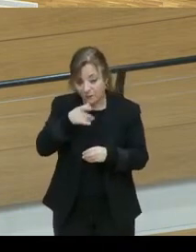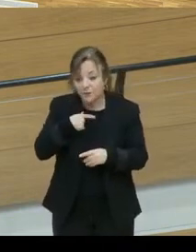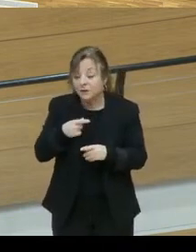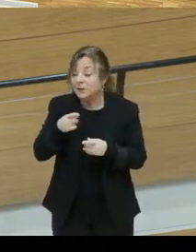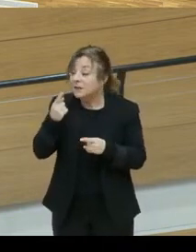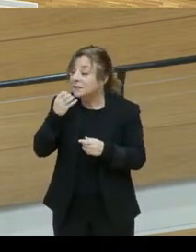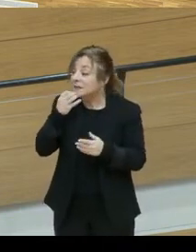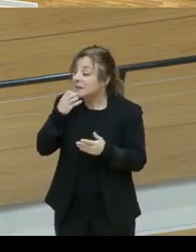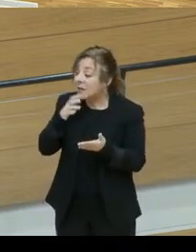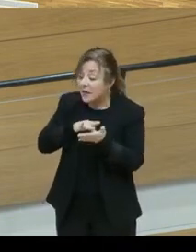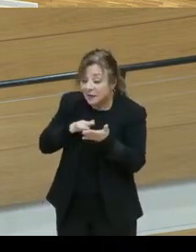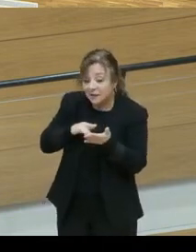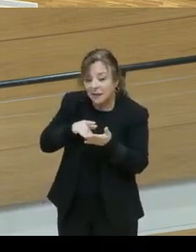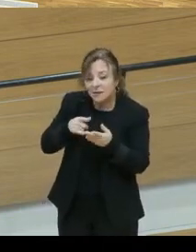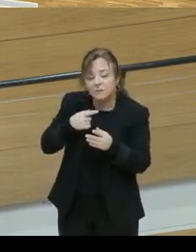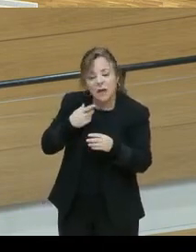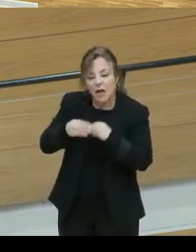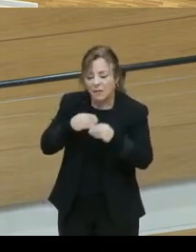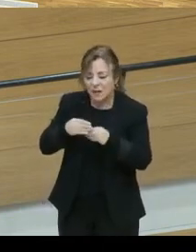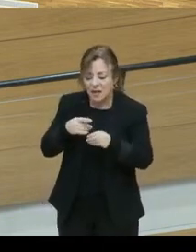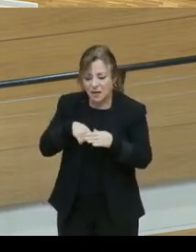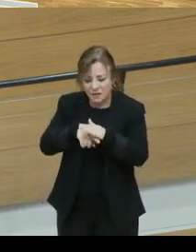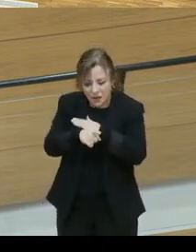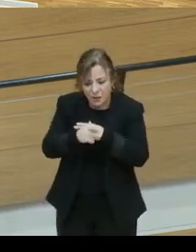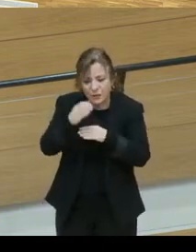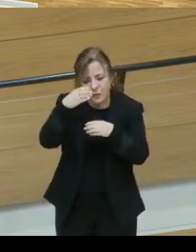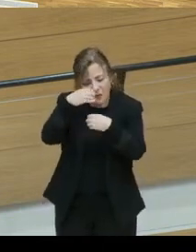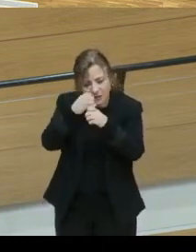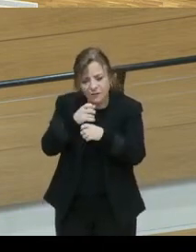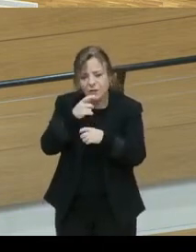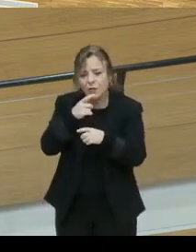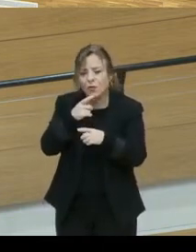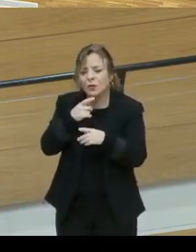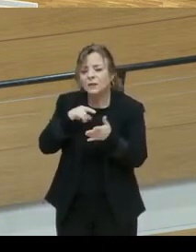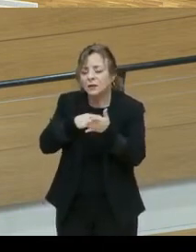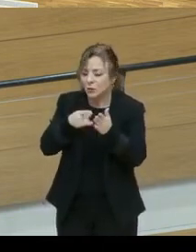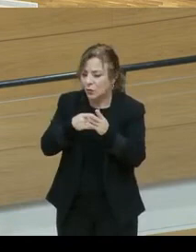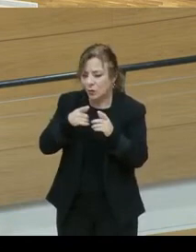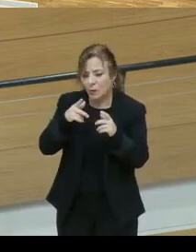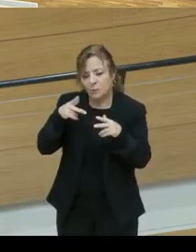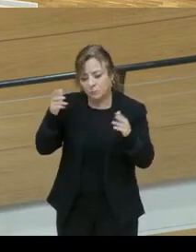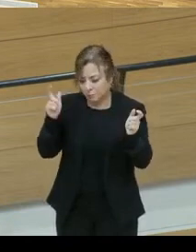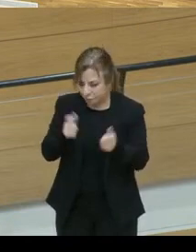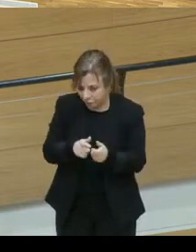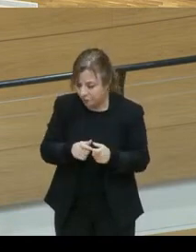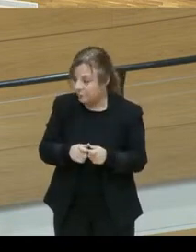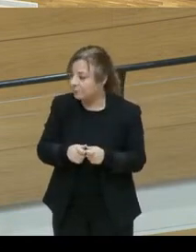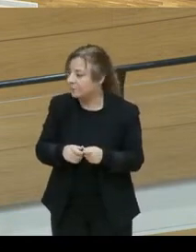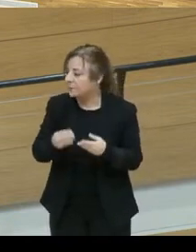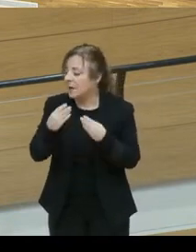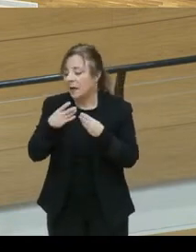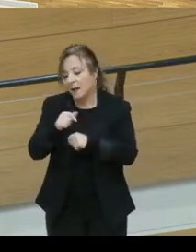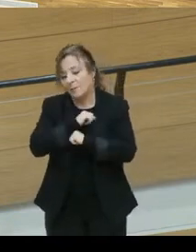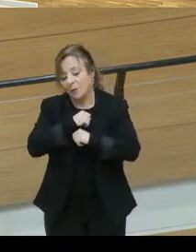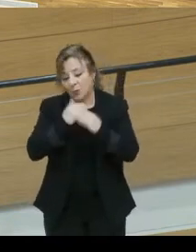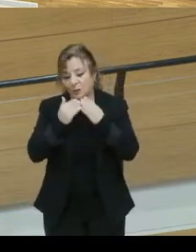sería limitar el desarrollo científico, tecnológico y económico. Espero que os haya gustado. Muchas gracias.